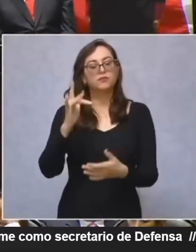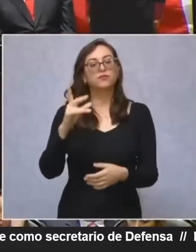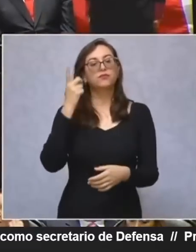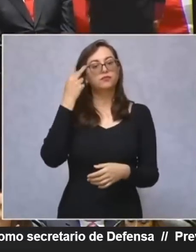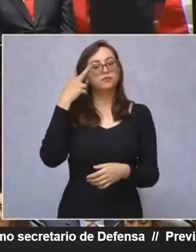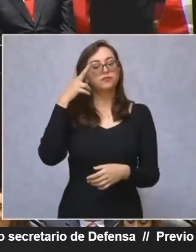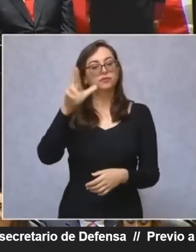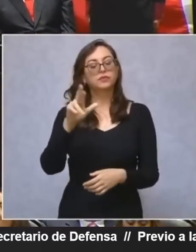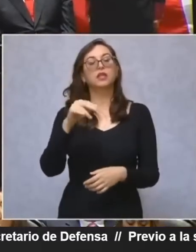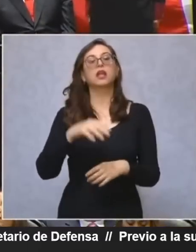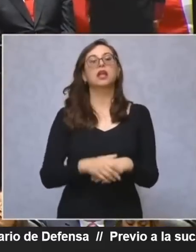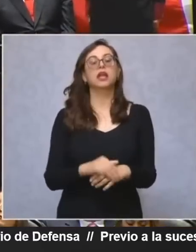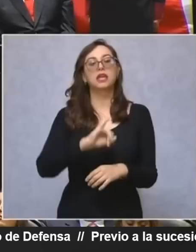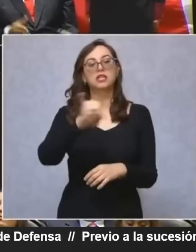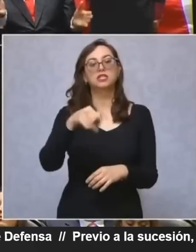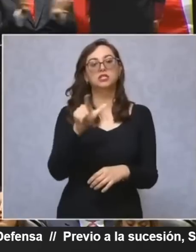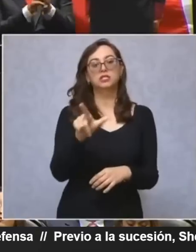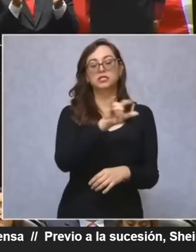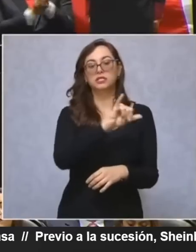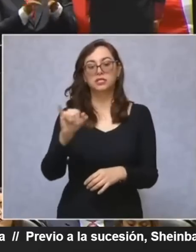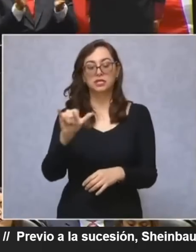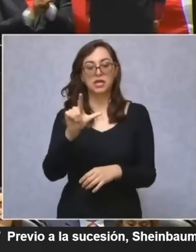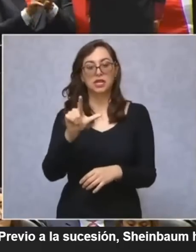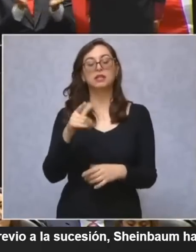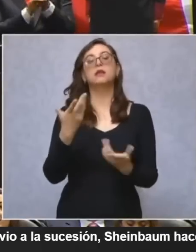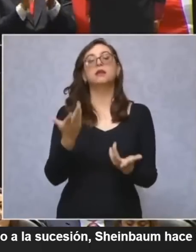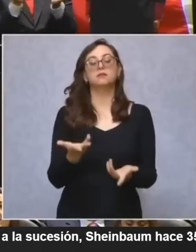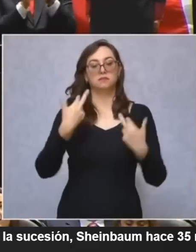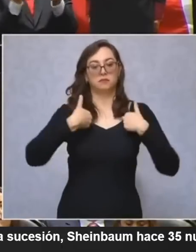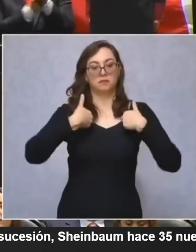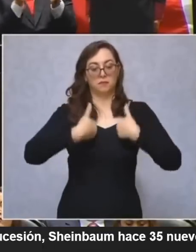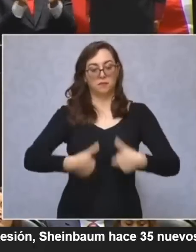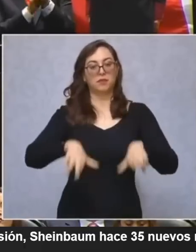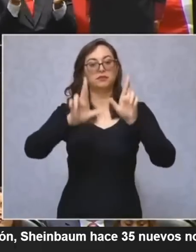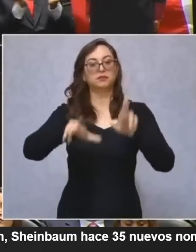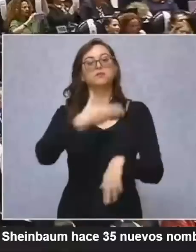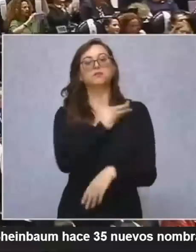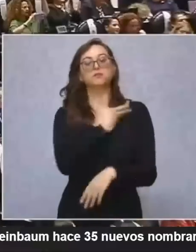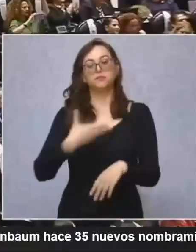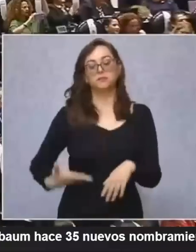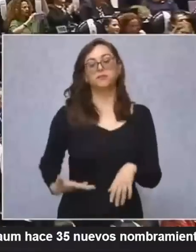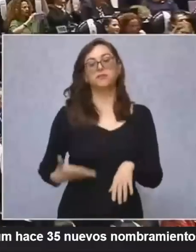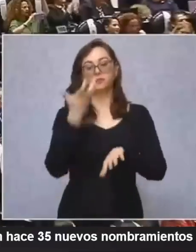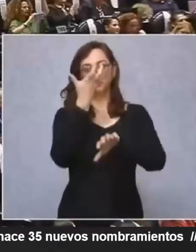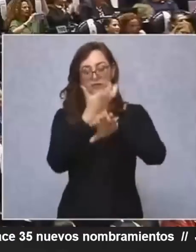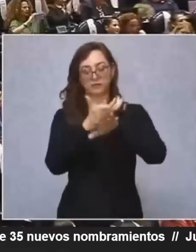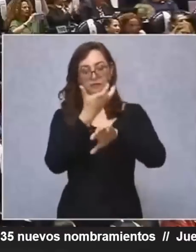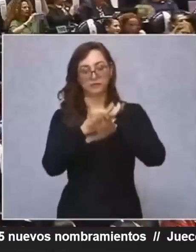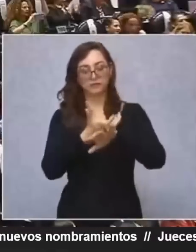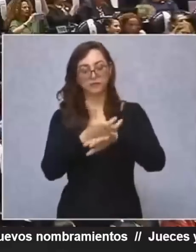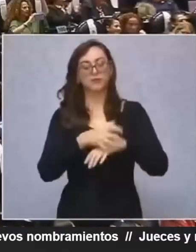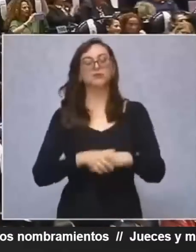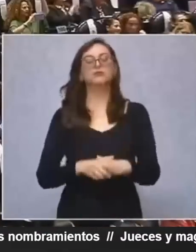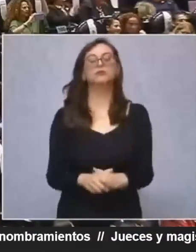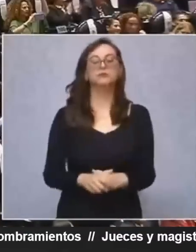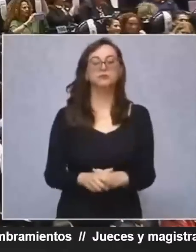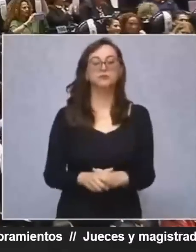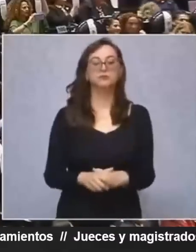Jill Biden, que asiste con la representación del presidente de los Estados Unidos de